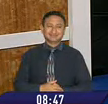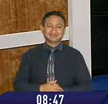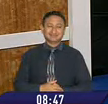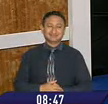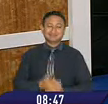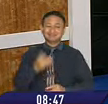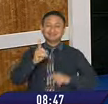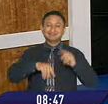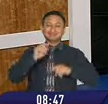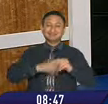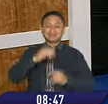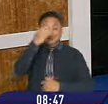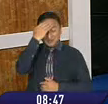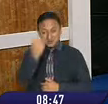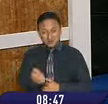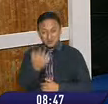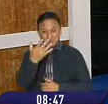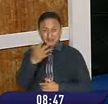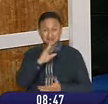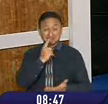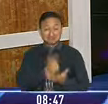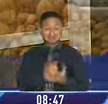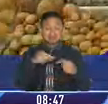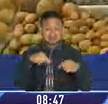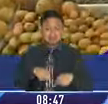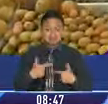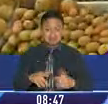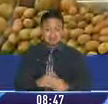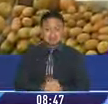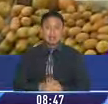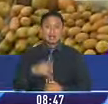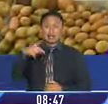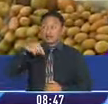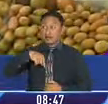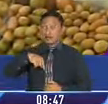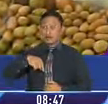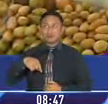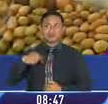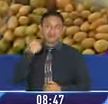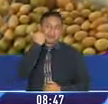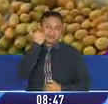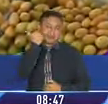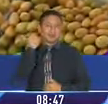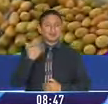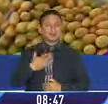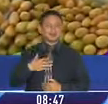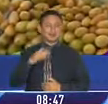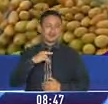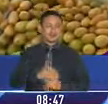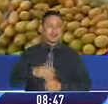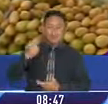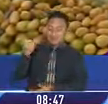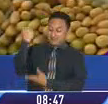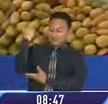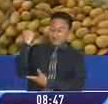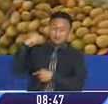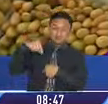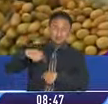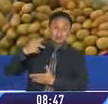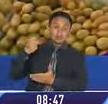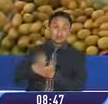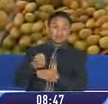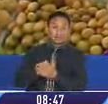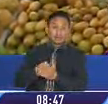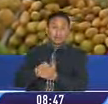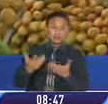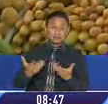Roberto, amigos televidentes, muy buenos días, así es. Yo estoy consentidísima aquí con mis caseras, lista ya con mi canasta en mano, he hecho ya la compra de